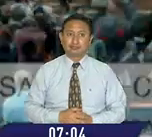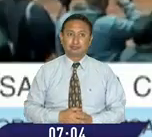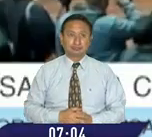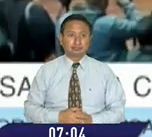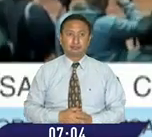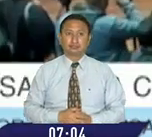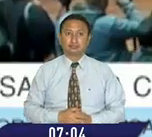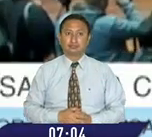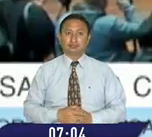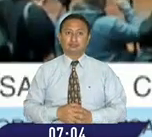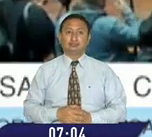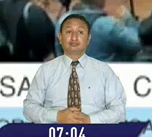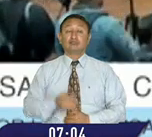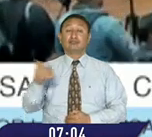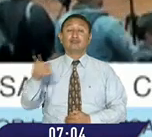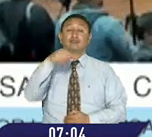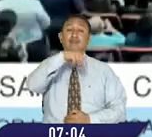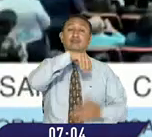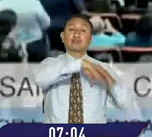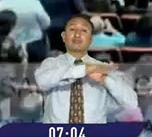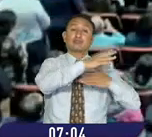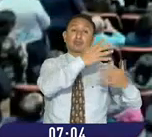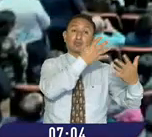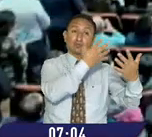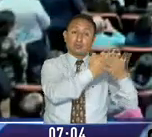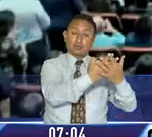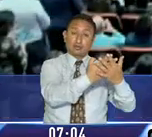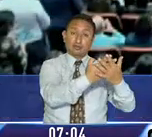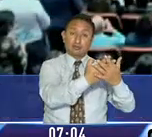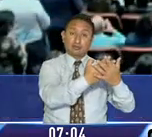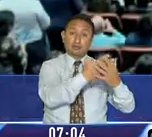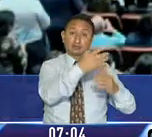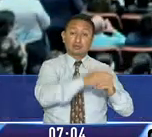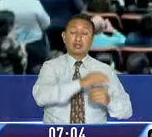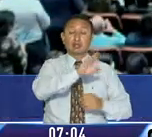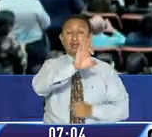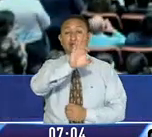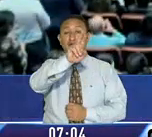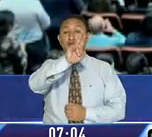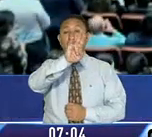El centro de rehabilitación social de Turi